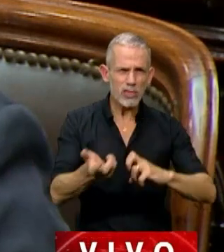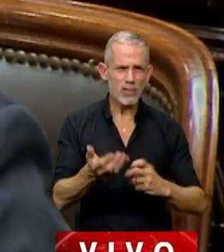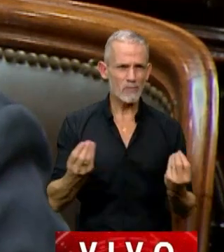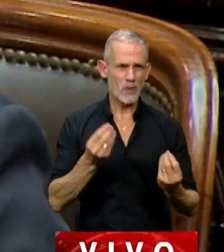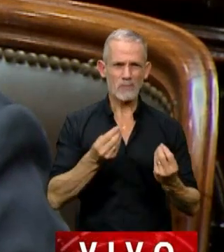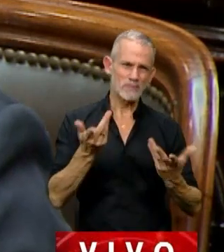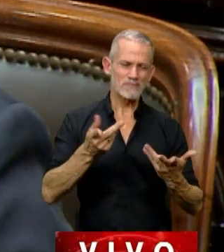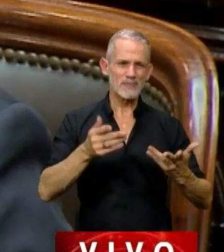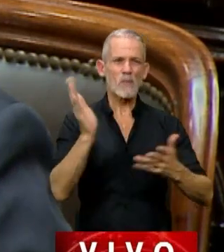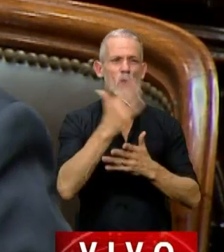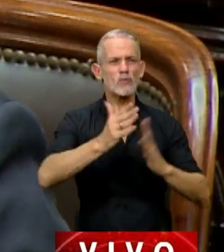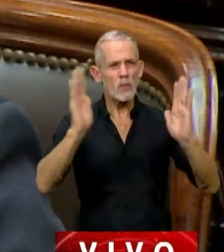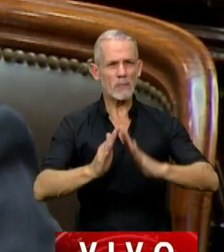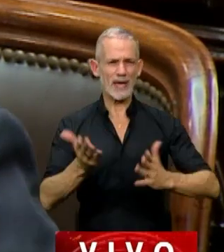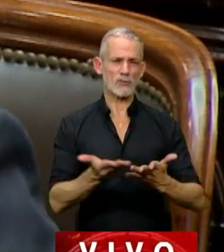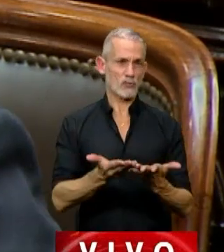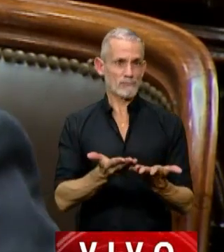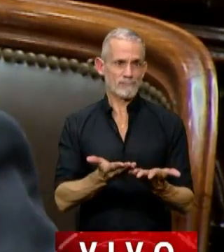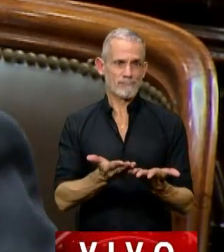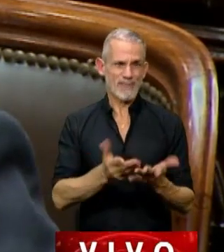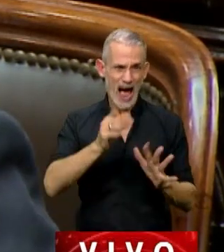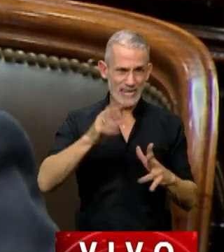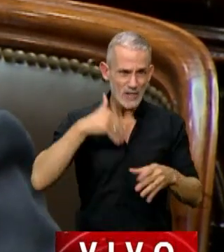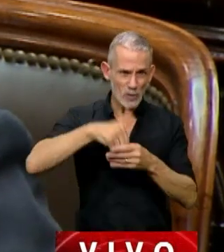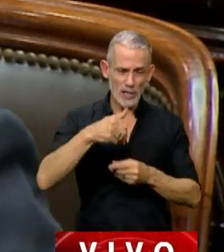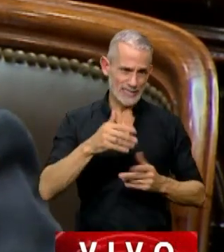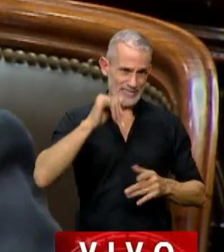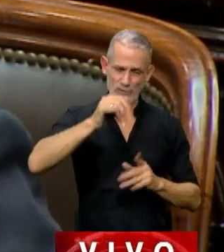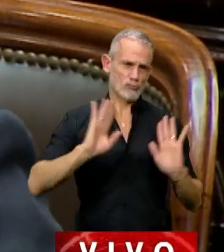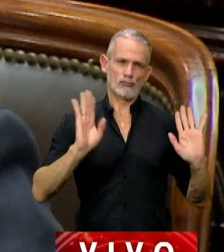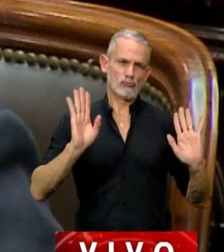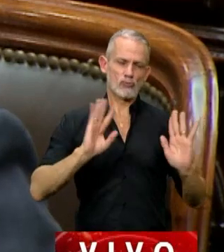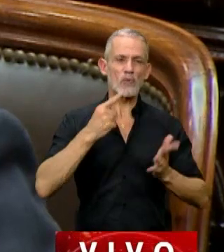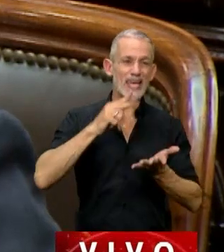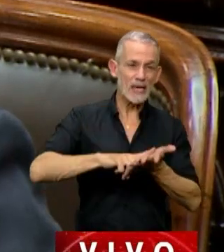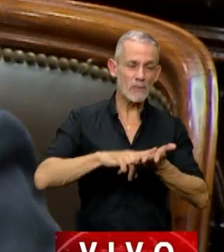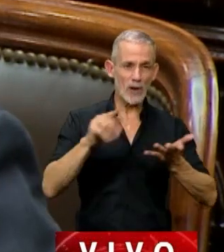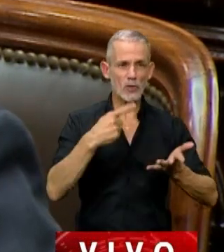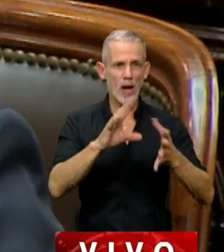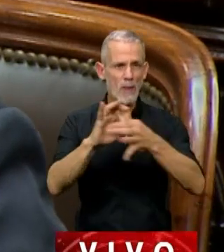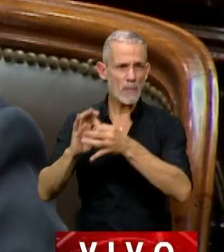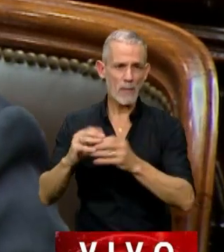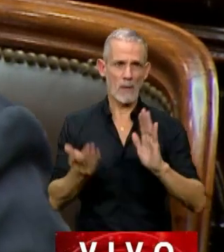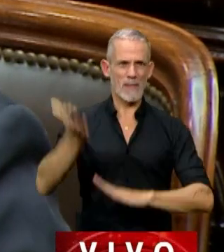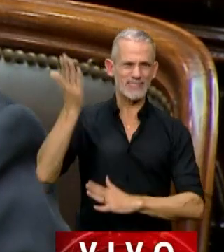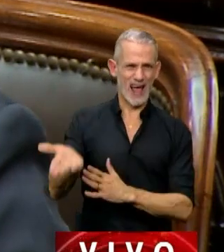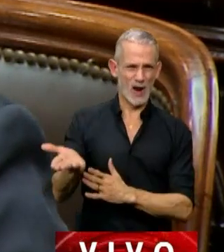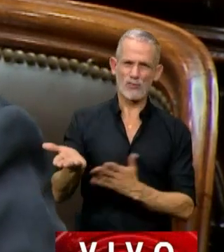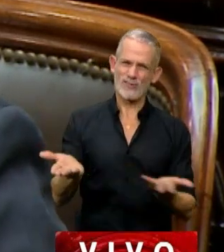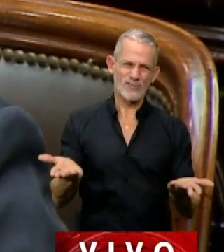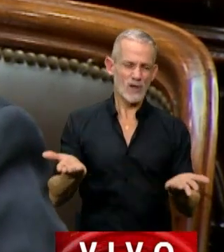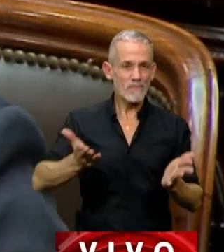que achican el tamaño de la actividad productiva y por lo tanto nos obligan a que esos impuestos, el resto de los impuestos sean más altos.